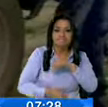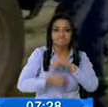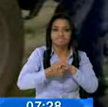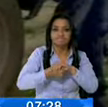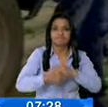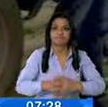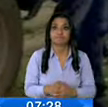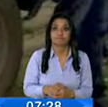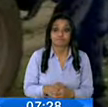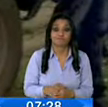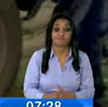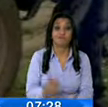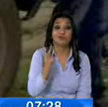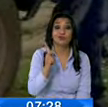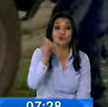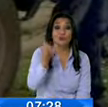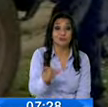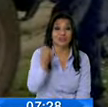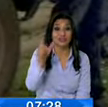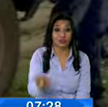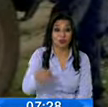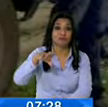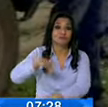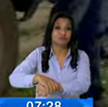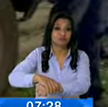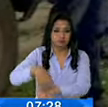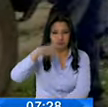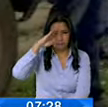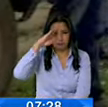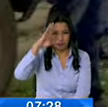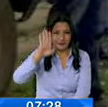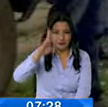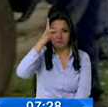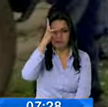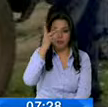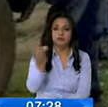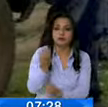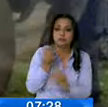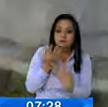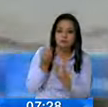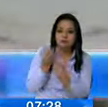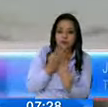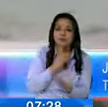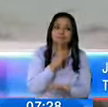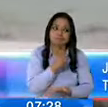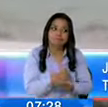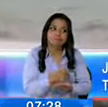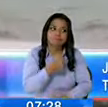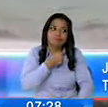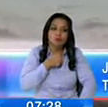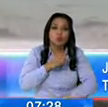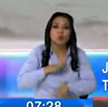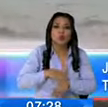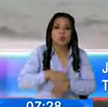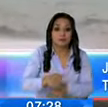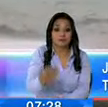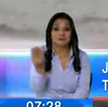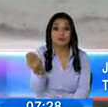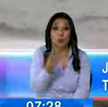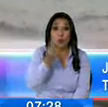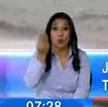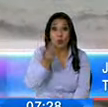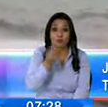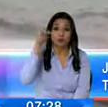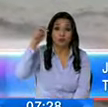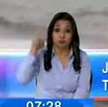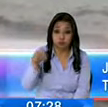la confesión de dos personas detenidas por la Policía Nacional del Perú, quienes en su versión aseguraron que la joven sufrió un accidente que